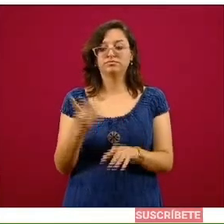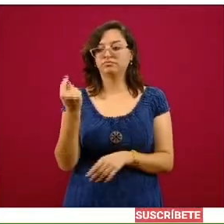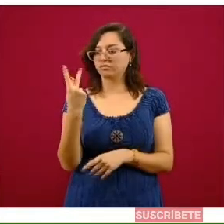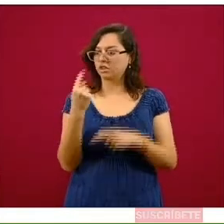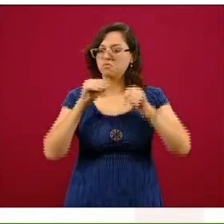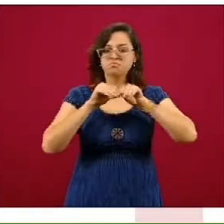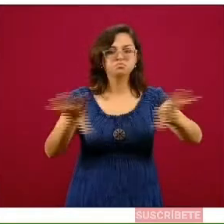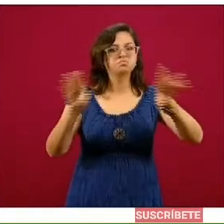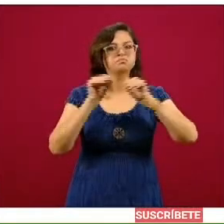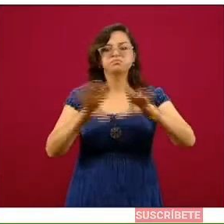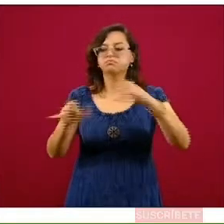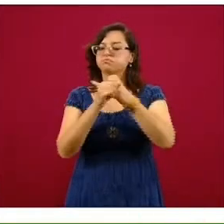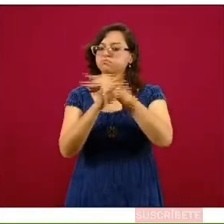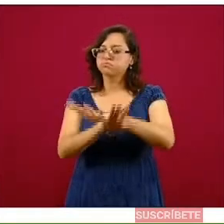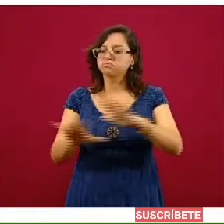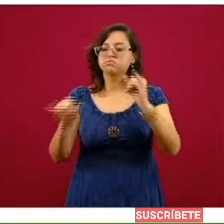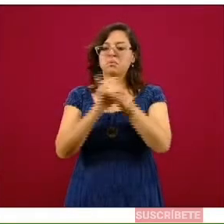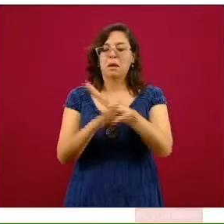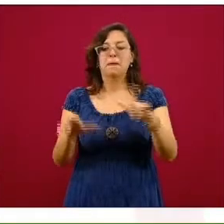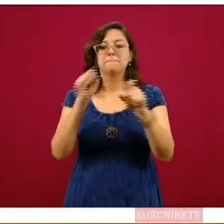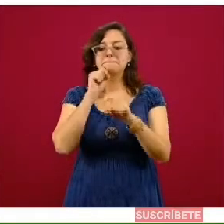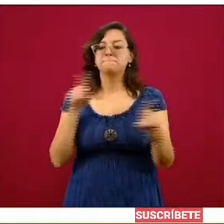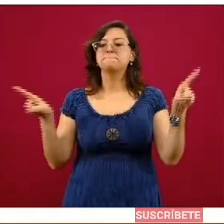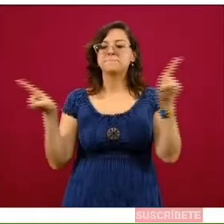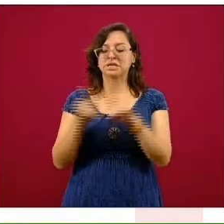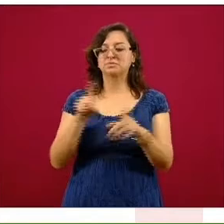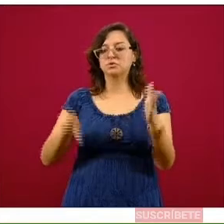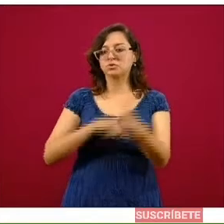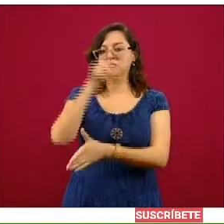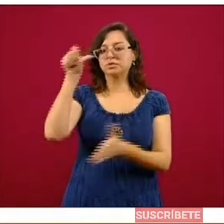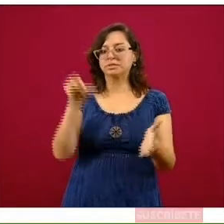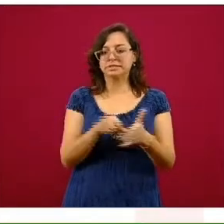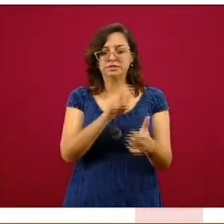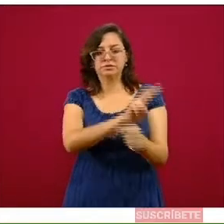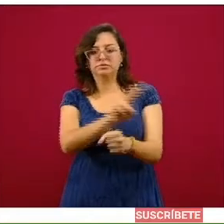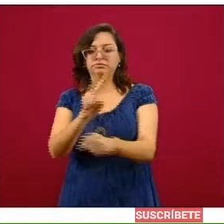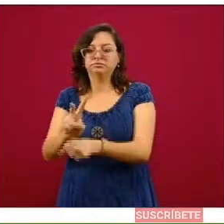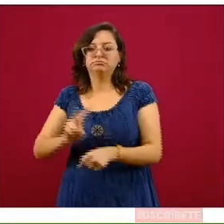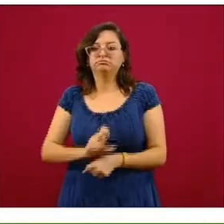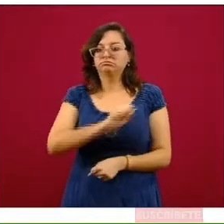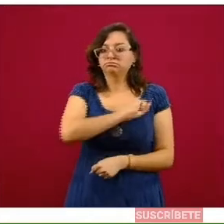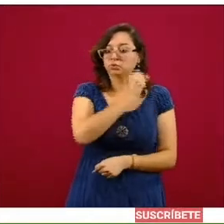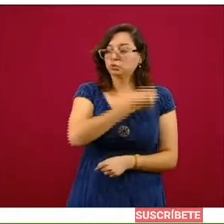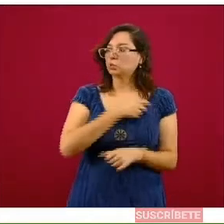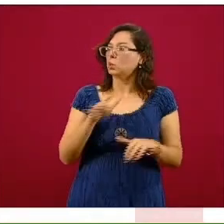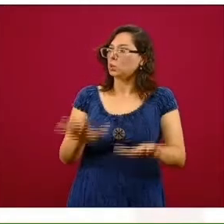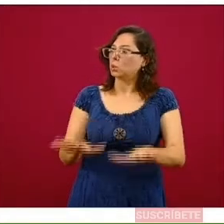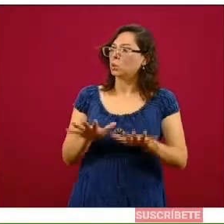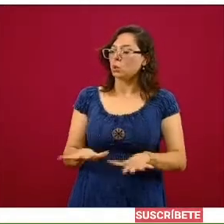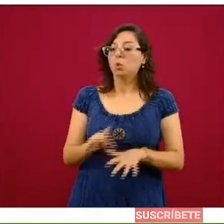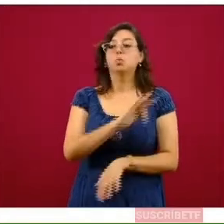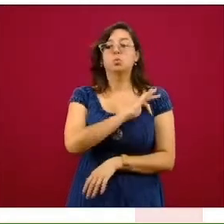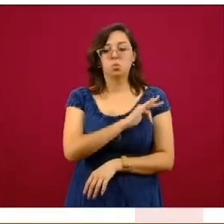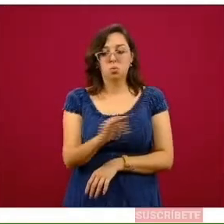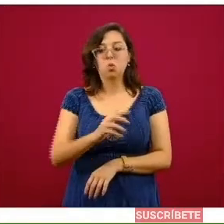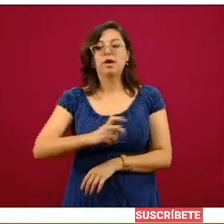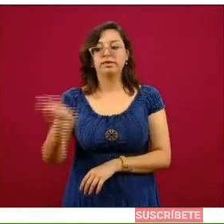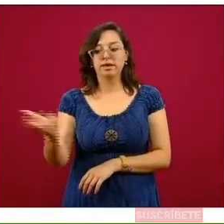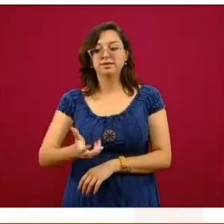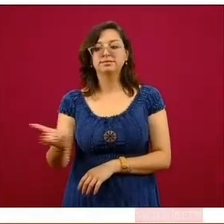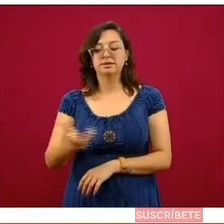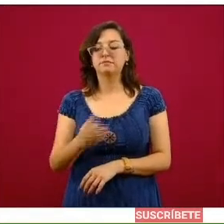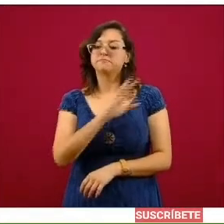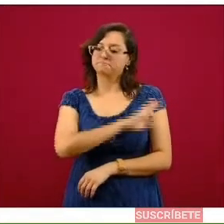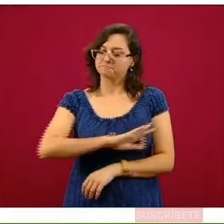telementoría, muy bien estructurado, un centro de inteligencia en salud que ha funcionado, nos parece, como ejemplo de lo que se puede hacer en el